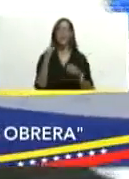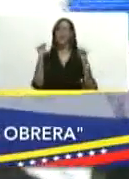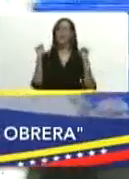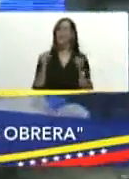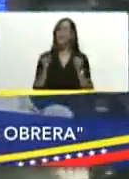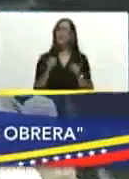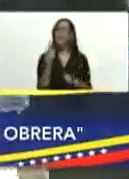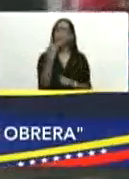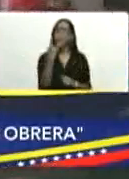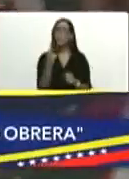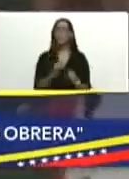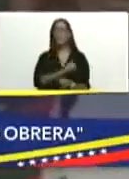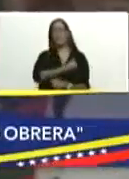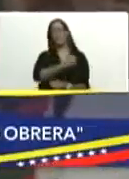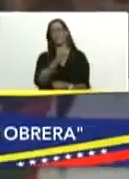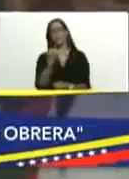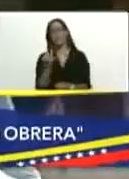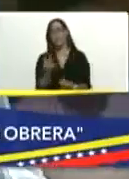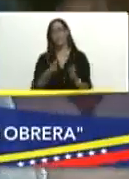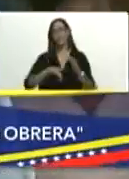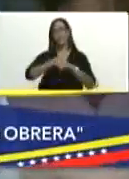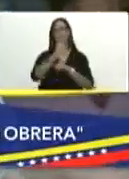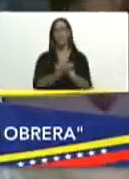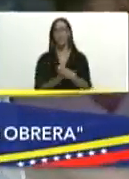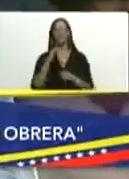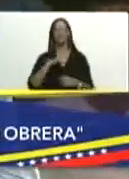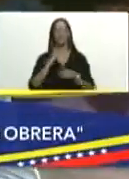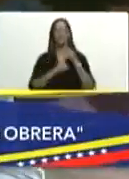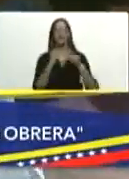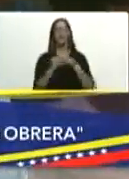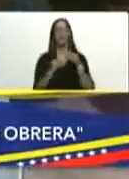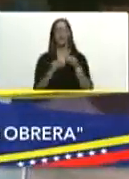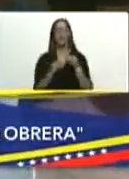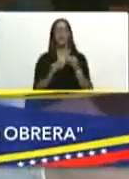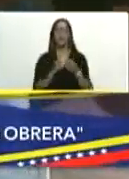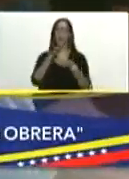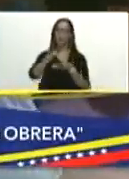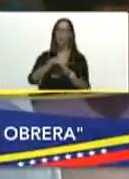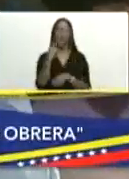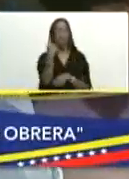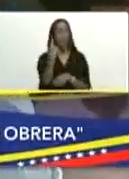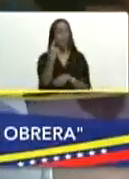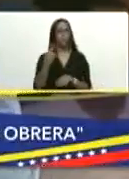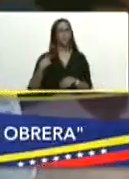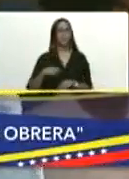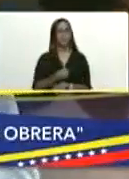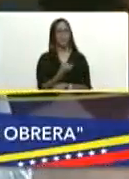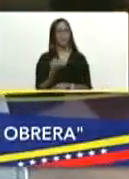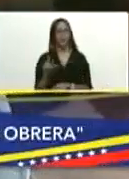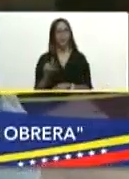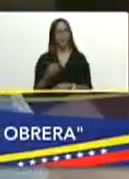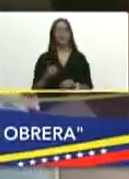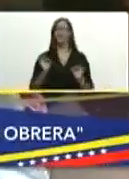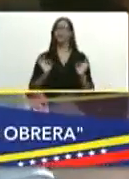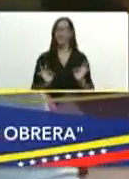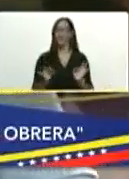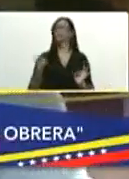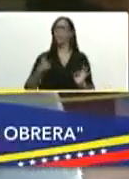uno de los tantos proyectos que estamos realizando en plantaguri uno tenemos varios y de hecho tenemos